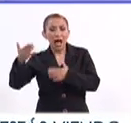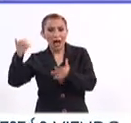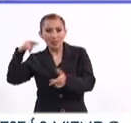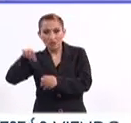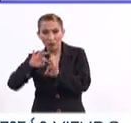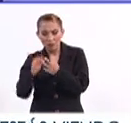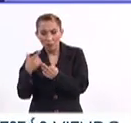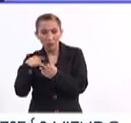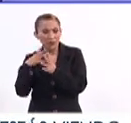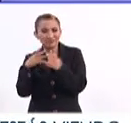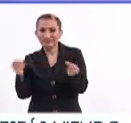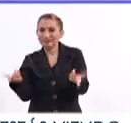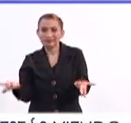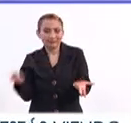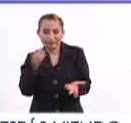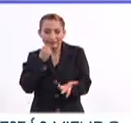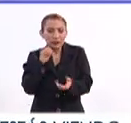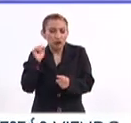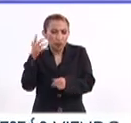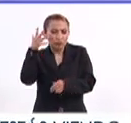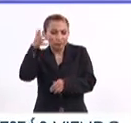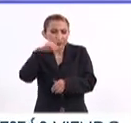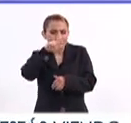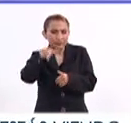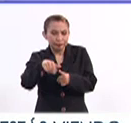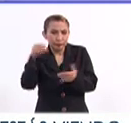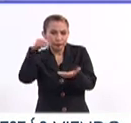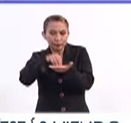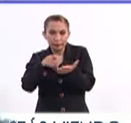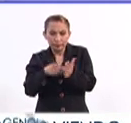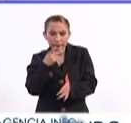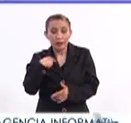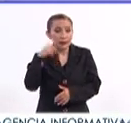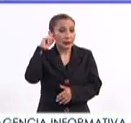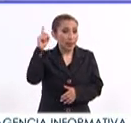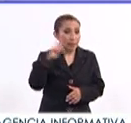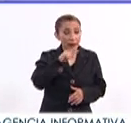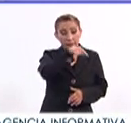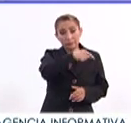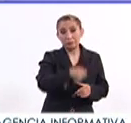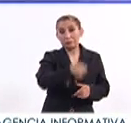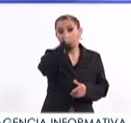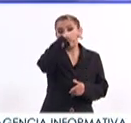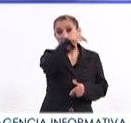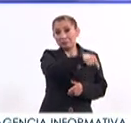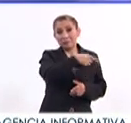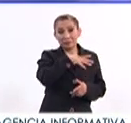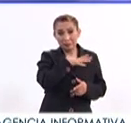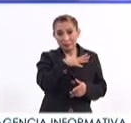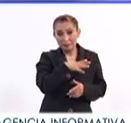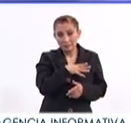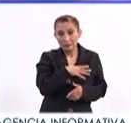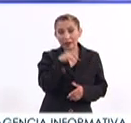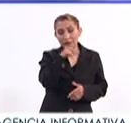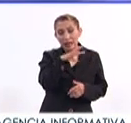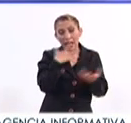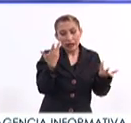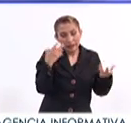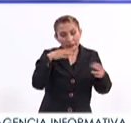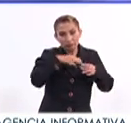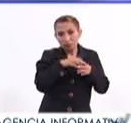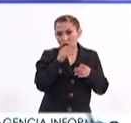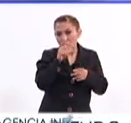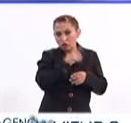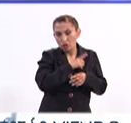con un modelo, lo desaparecieron, pero bueno, seguramente posteriormente lo activarán. Zacatecas ha sido el pionero sin duda alguna en ello. Ya ha generado